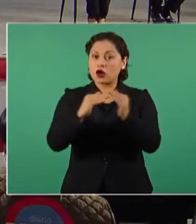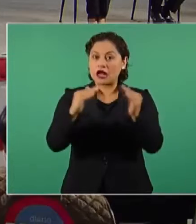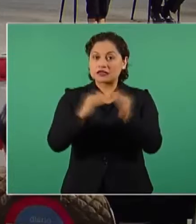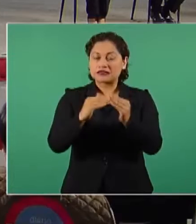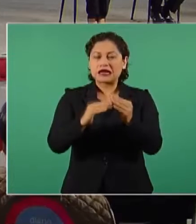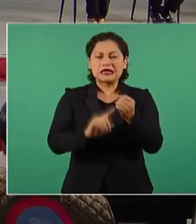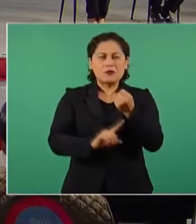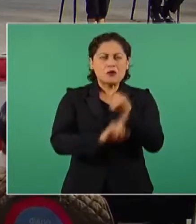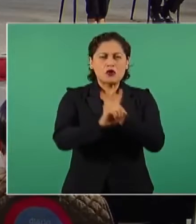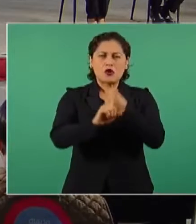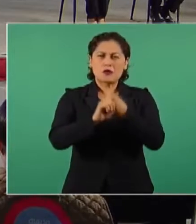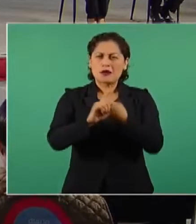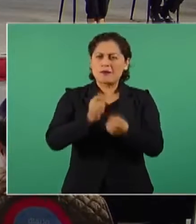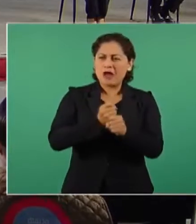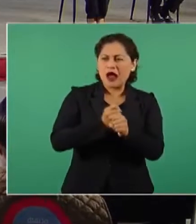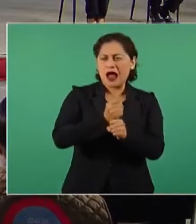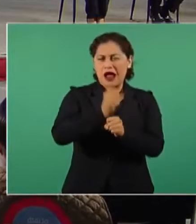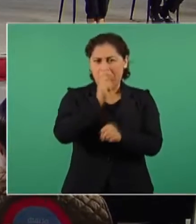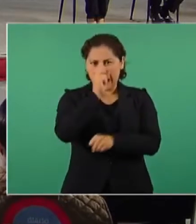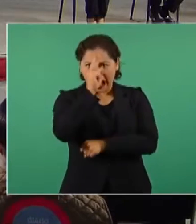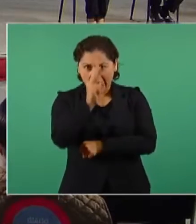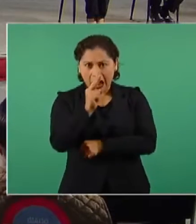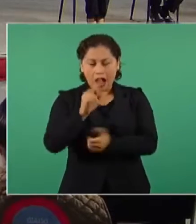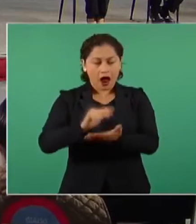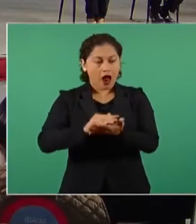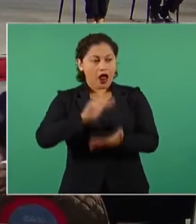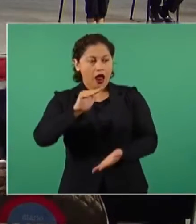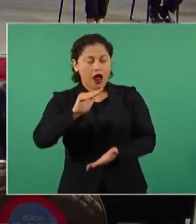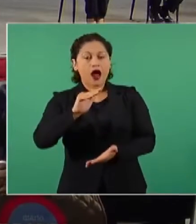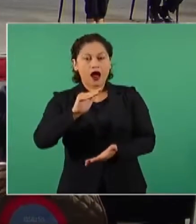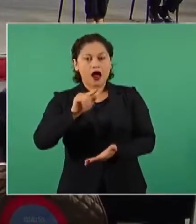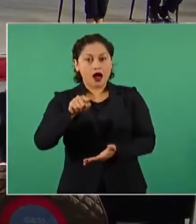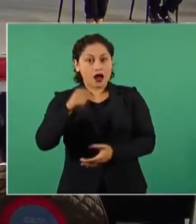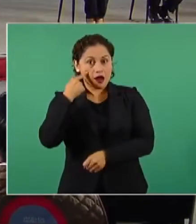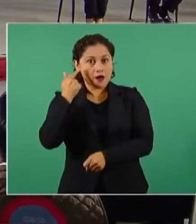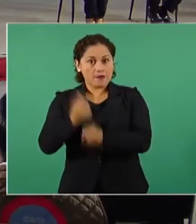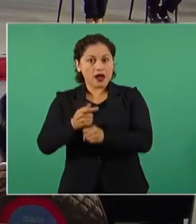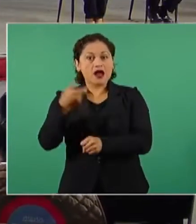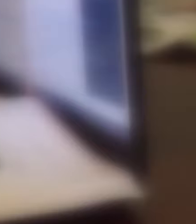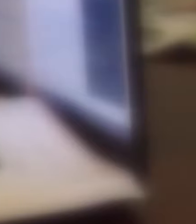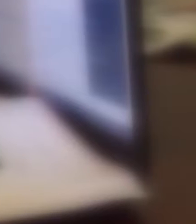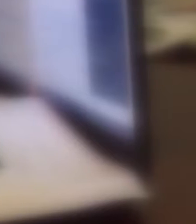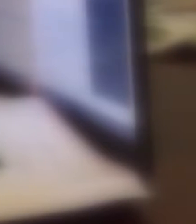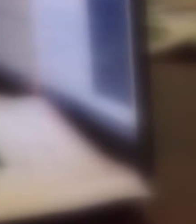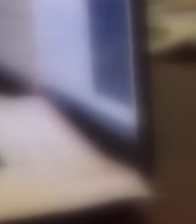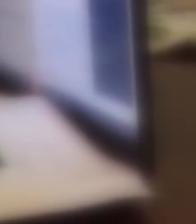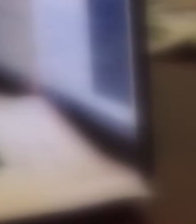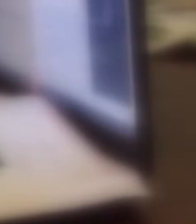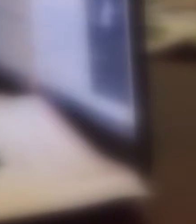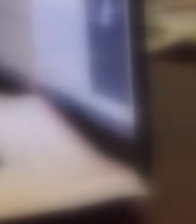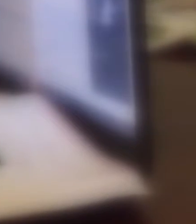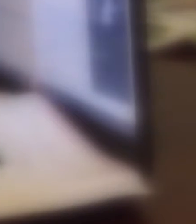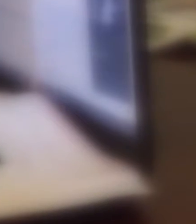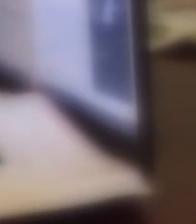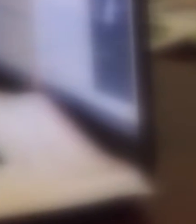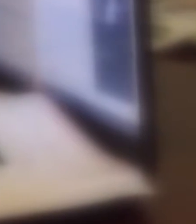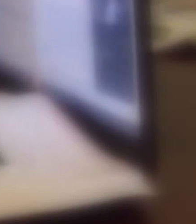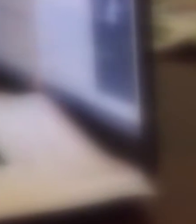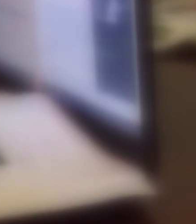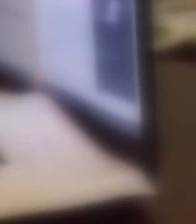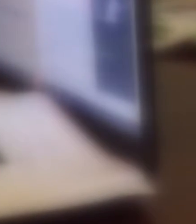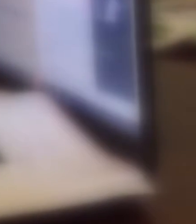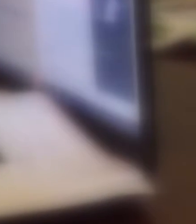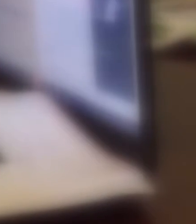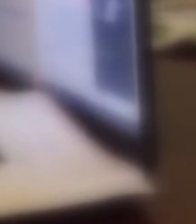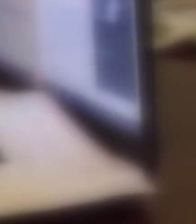el ciclo escolar 2021 están matriculados 35.6 millones de niñas y niños pero se registró una disminución significativa